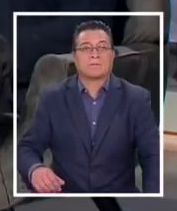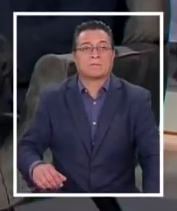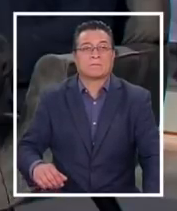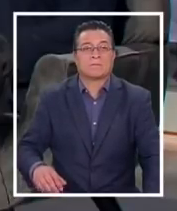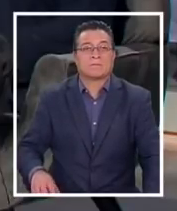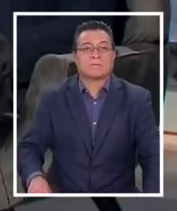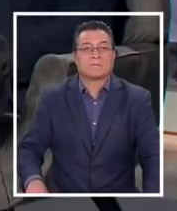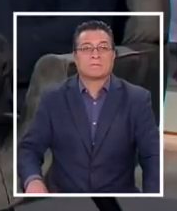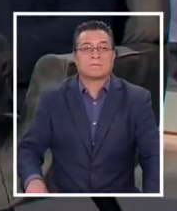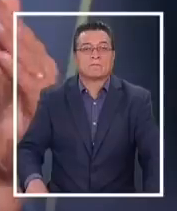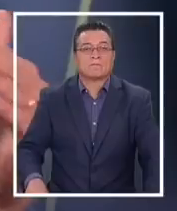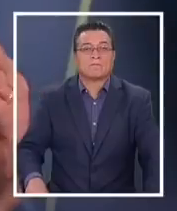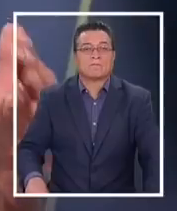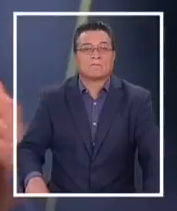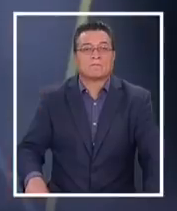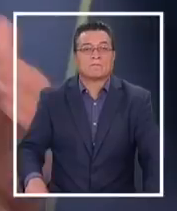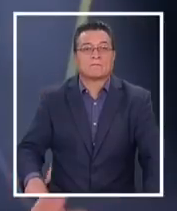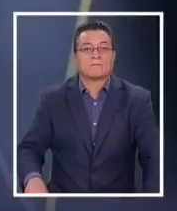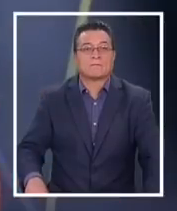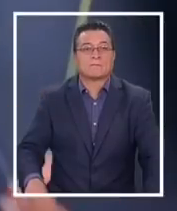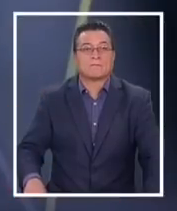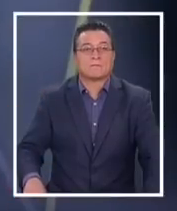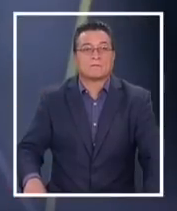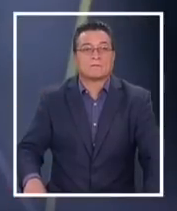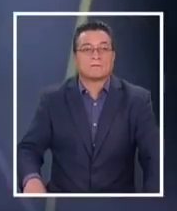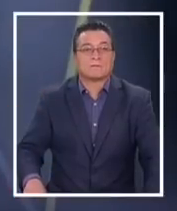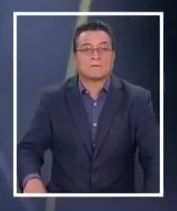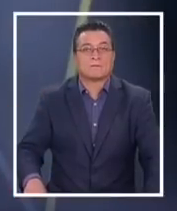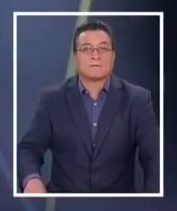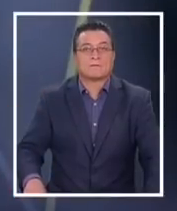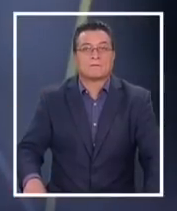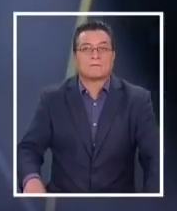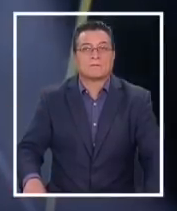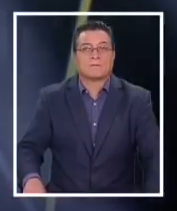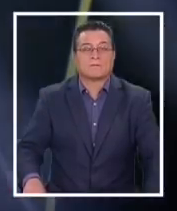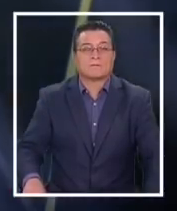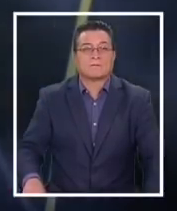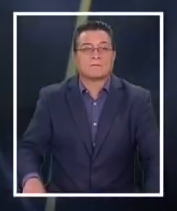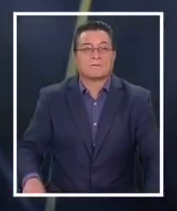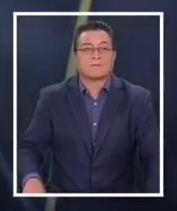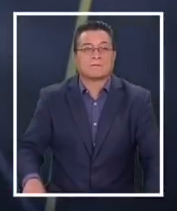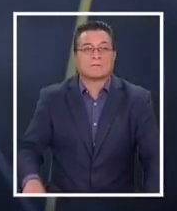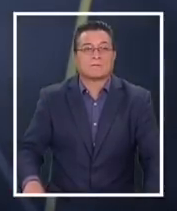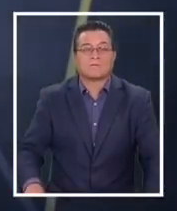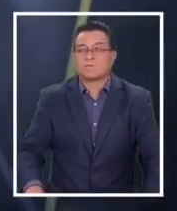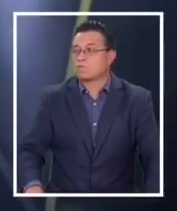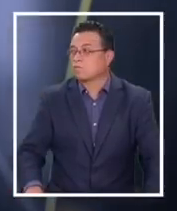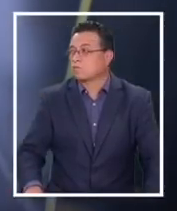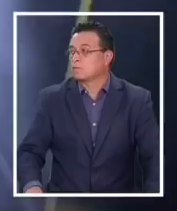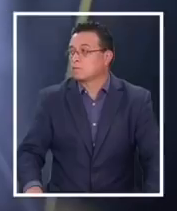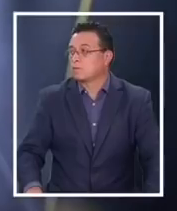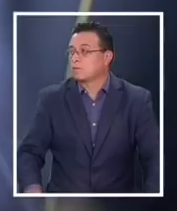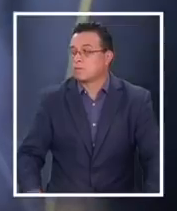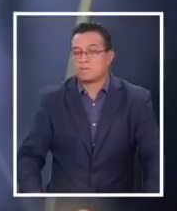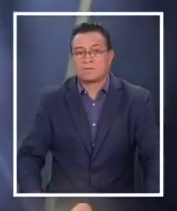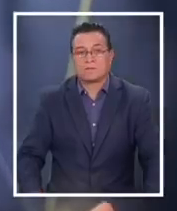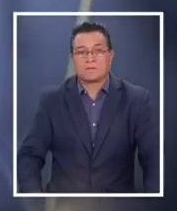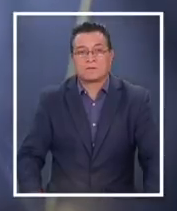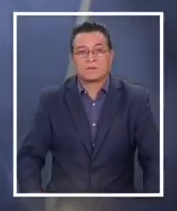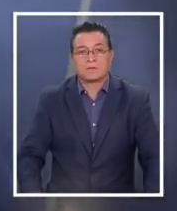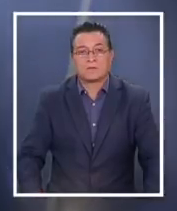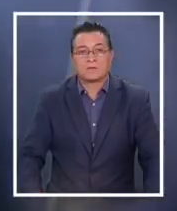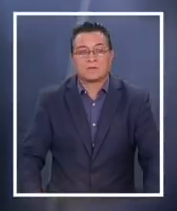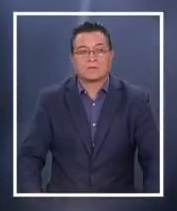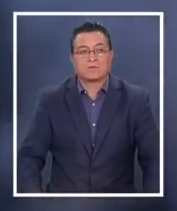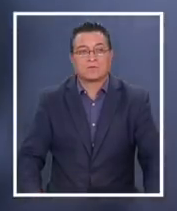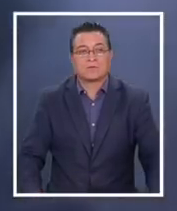tranquilidad, de dialogar con los datos en la mesa, o se va a imponer el espíritu que, desgraciadamente, Matías y Panto y